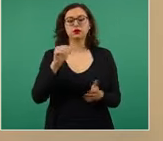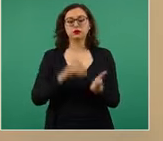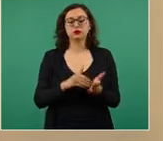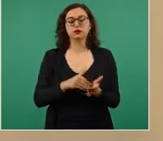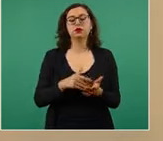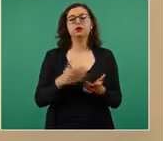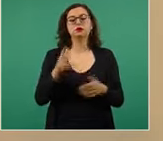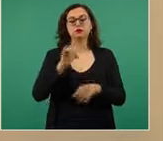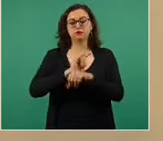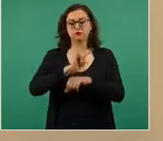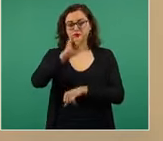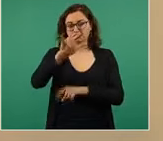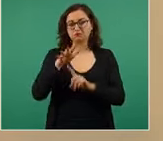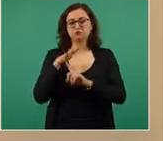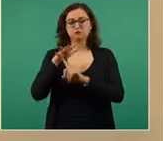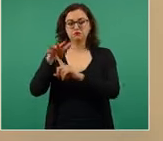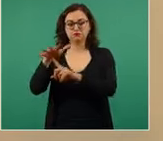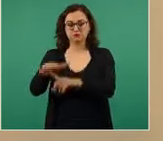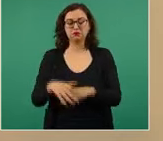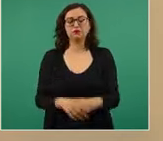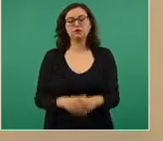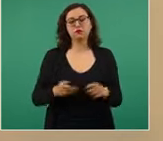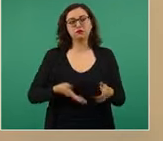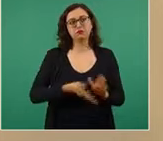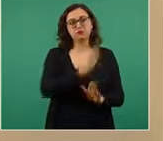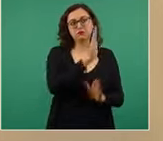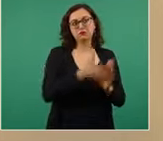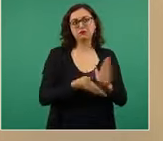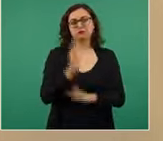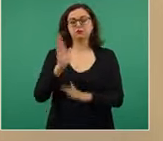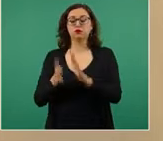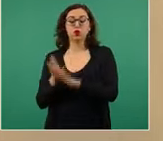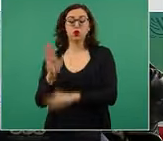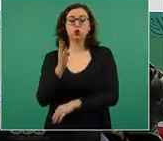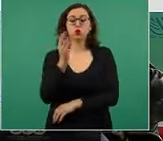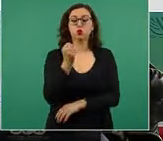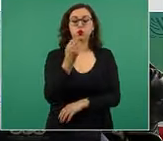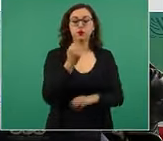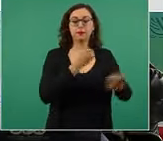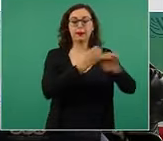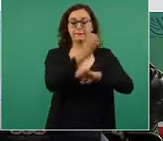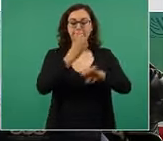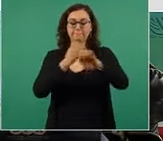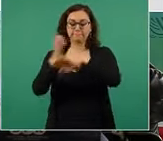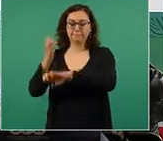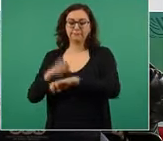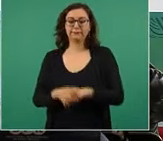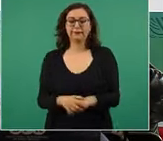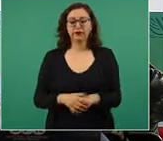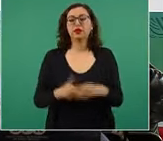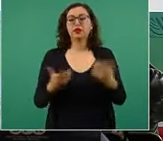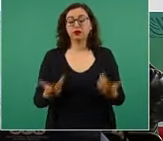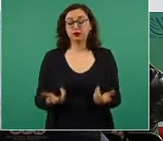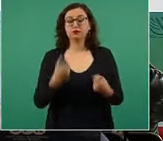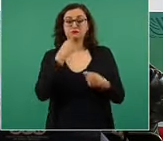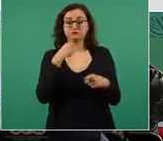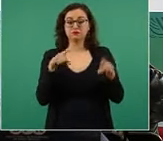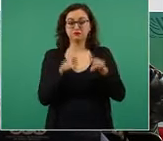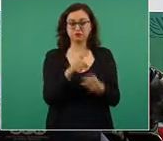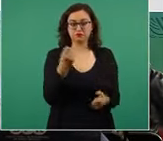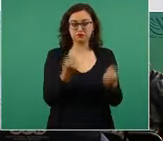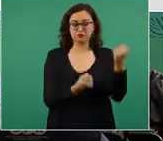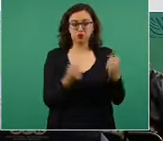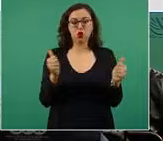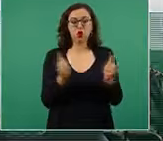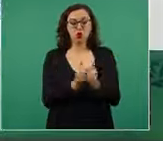395.460 vía aérea, 9 entidades federativas, 10 rutas terrestres con sus escoltas de seguridad,